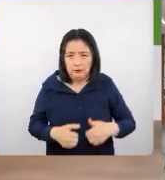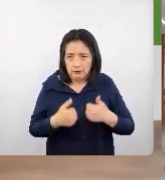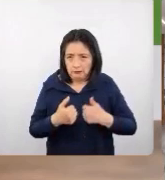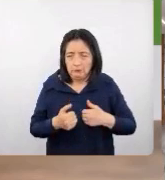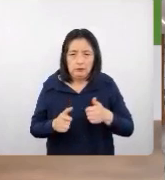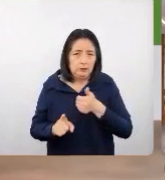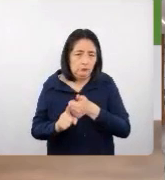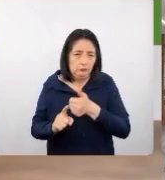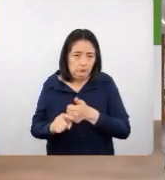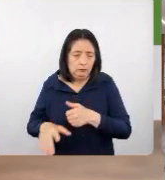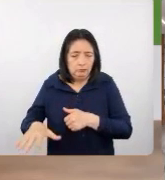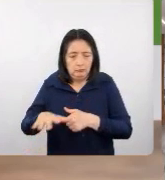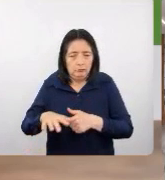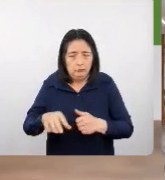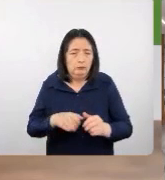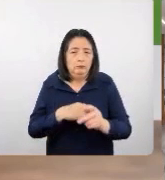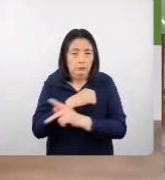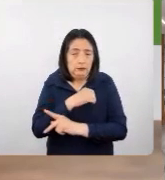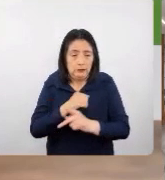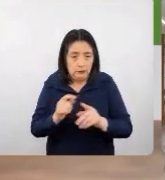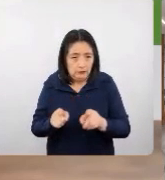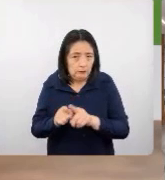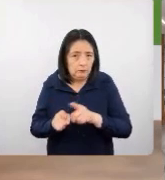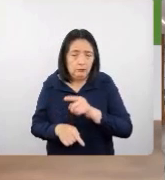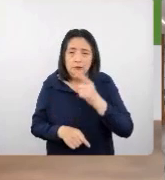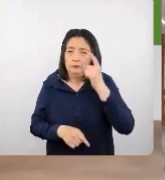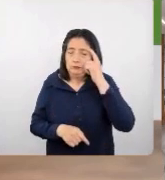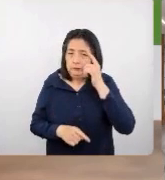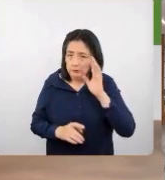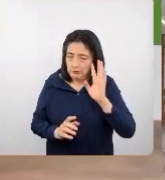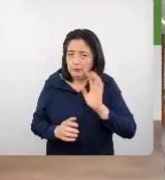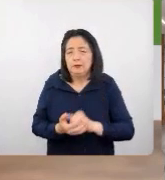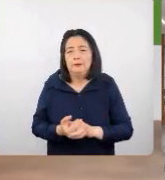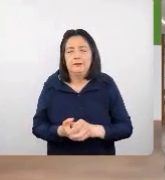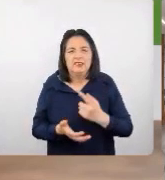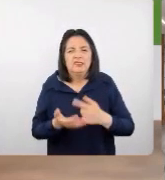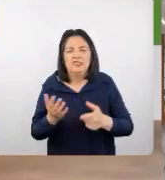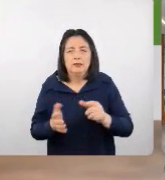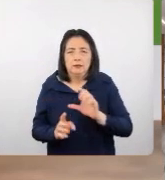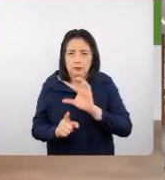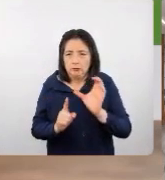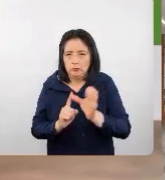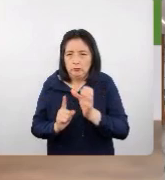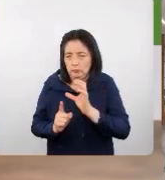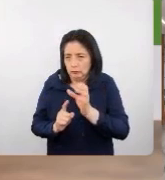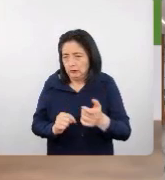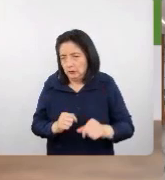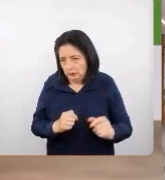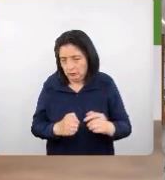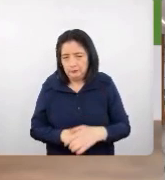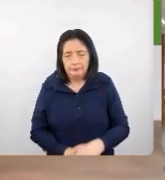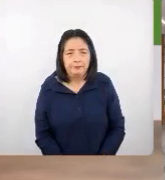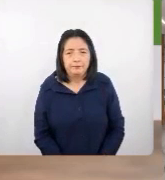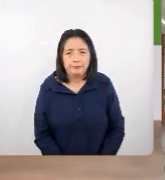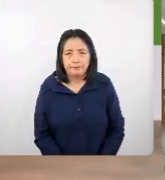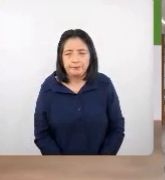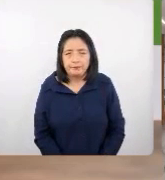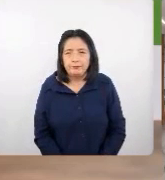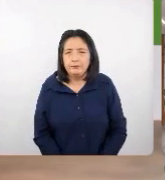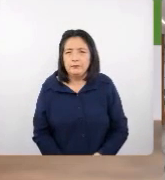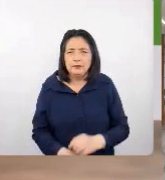país, tener también considerando con respecto a las culturas o a